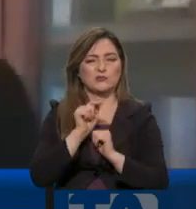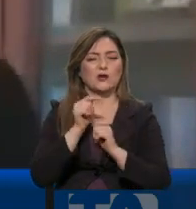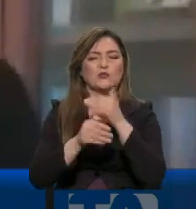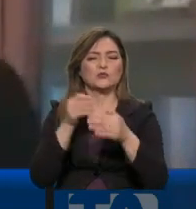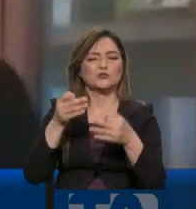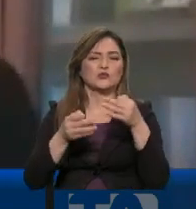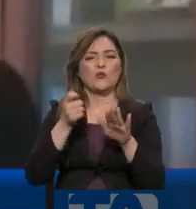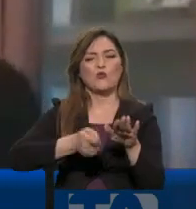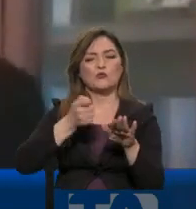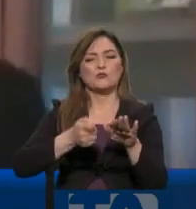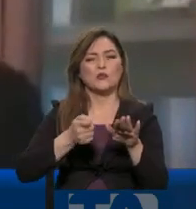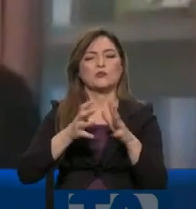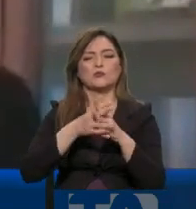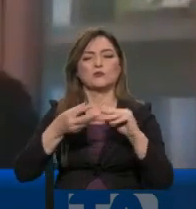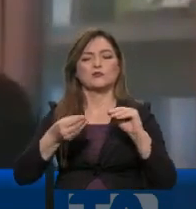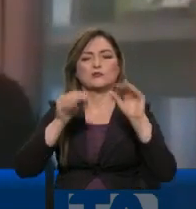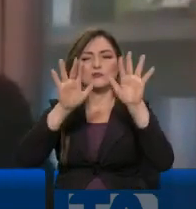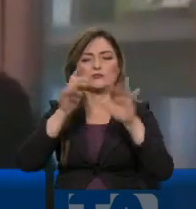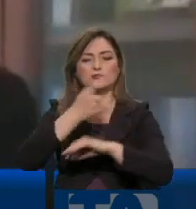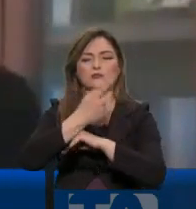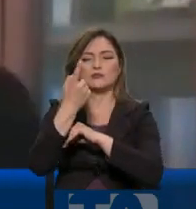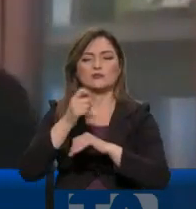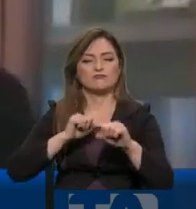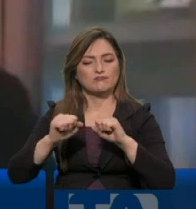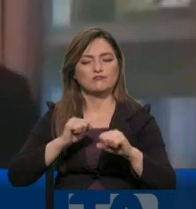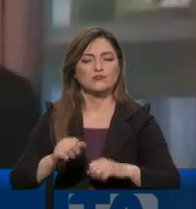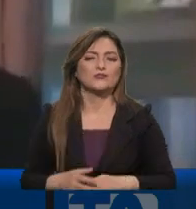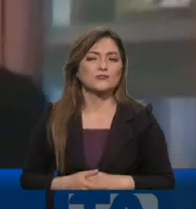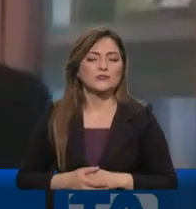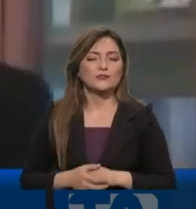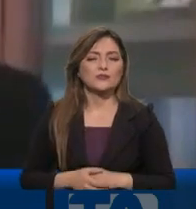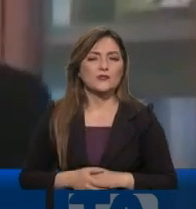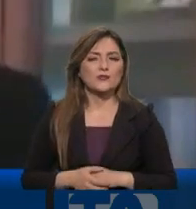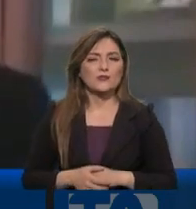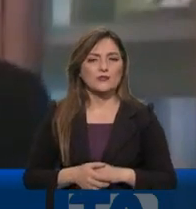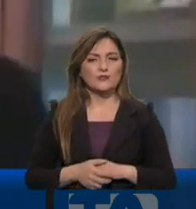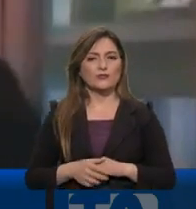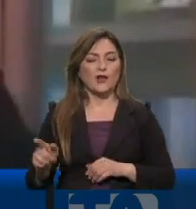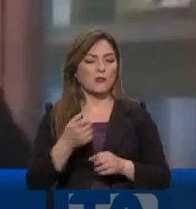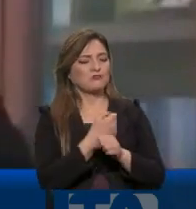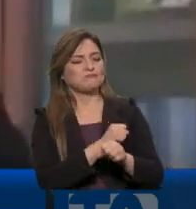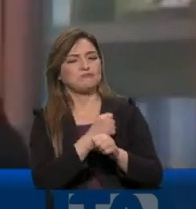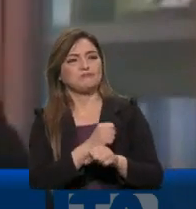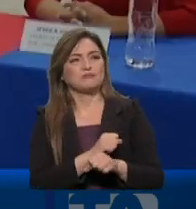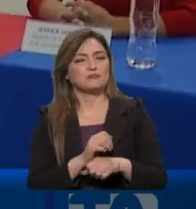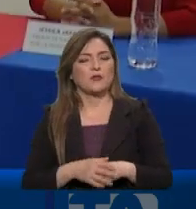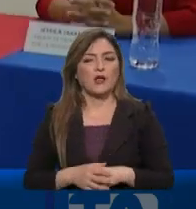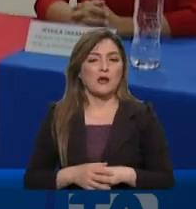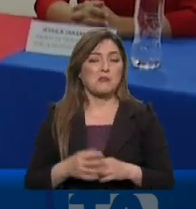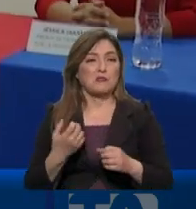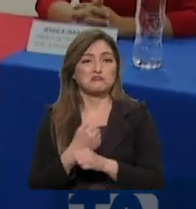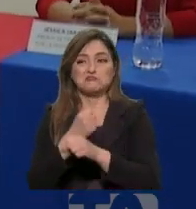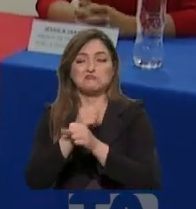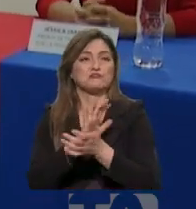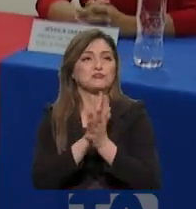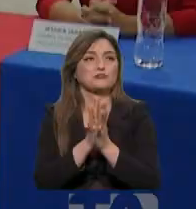para resolverla desde que se admite a trámite dicha apelación. De esa apelación no cabe ningún otro recurso. Por su